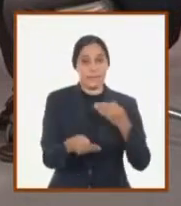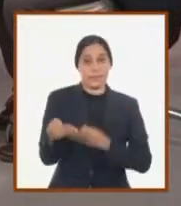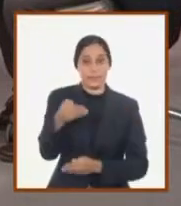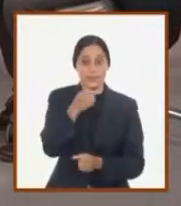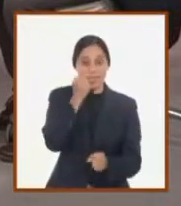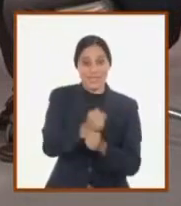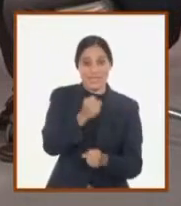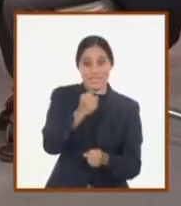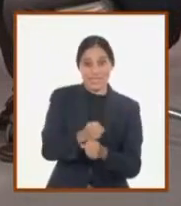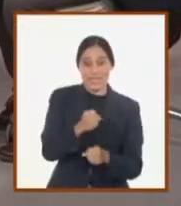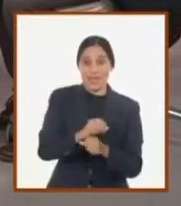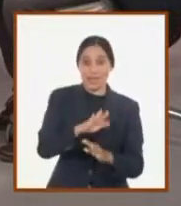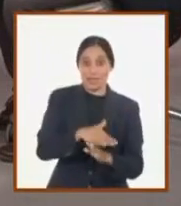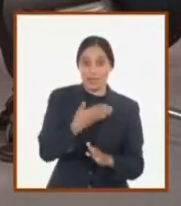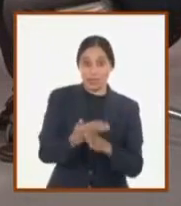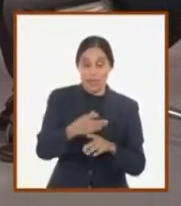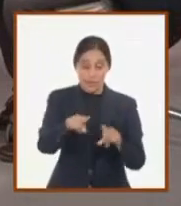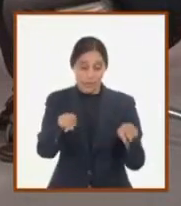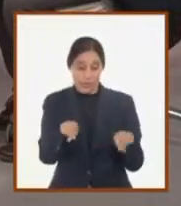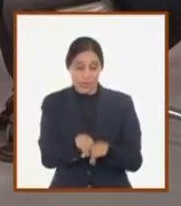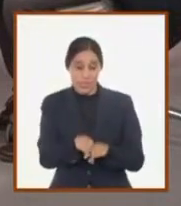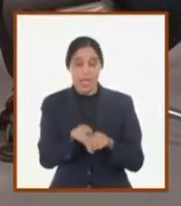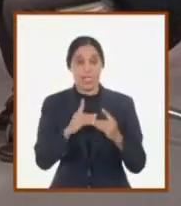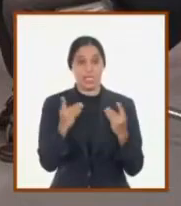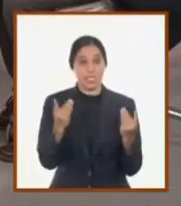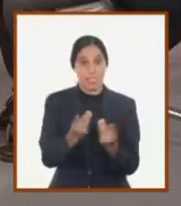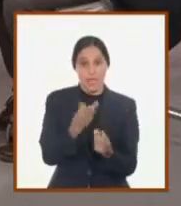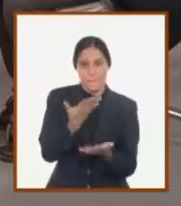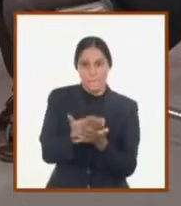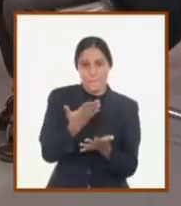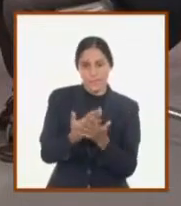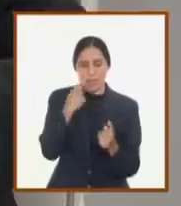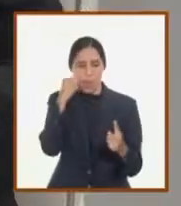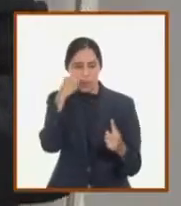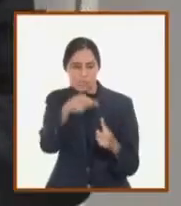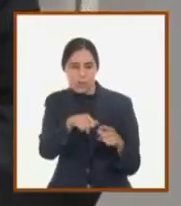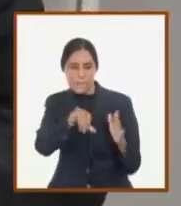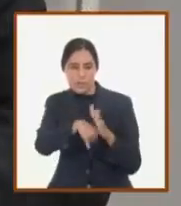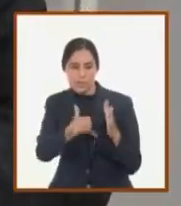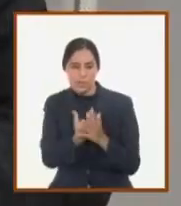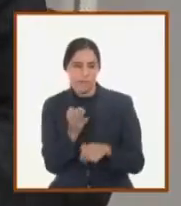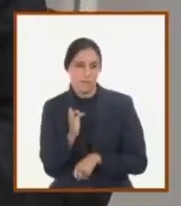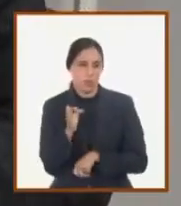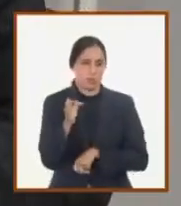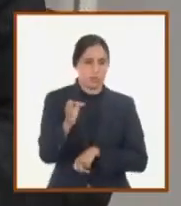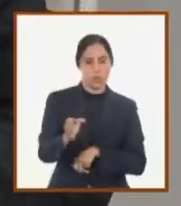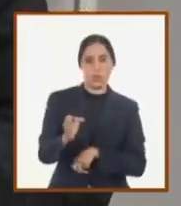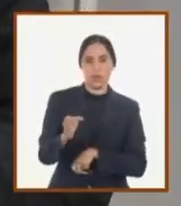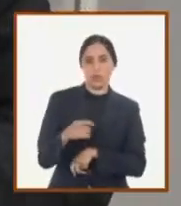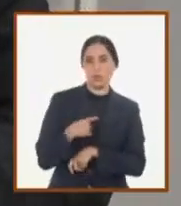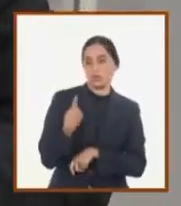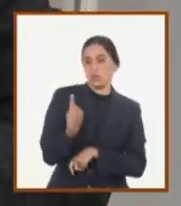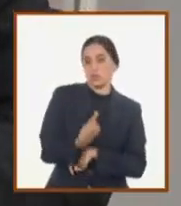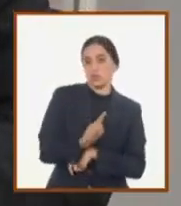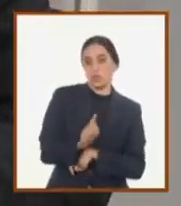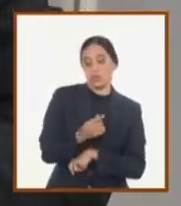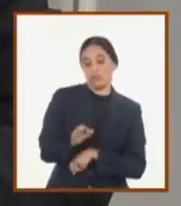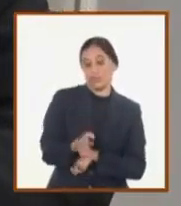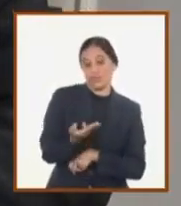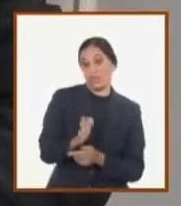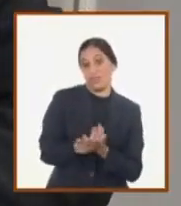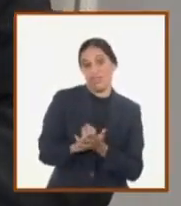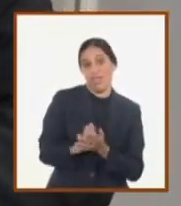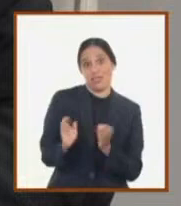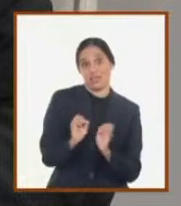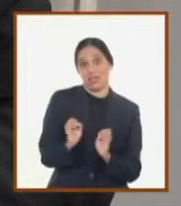de de la oficina y por supuesto los retos y y proyecciones No todo es perfecto uno sabe que